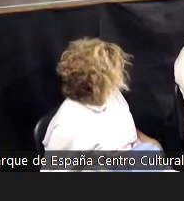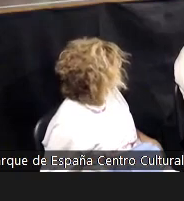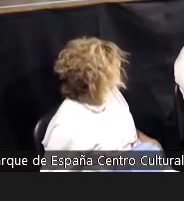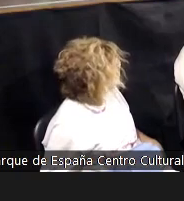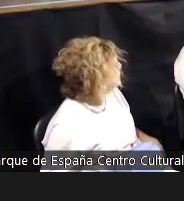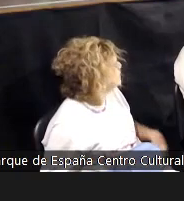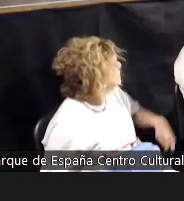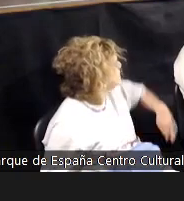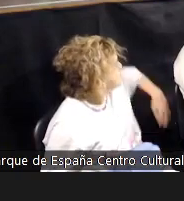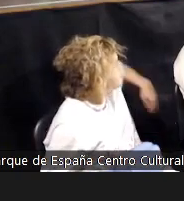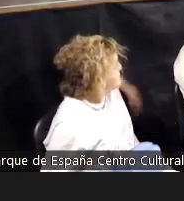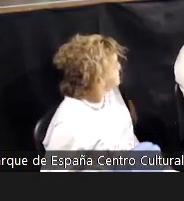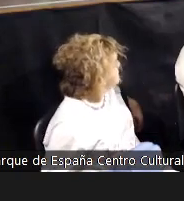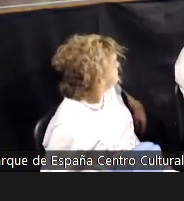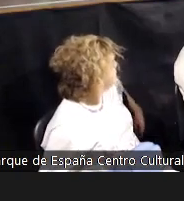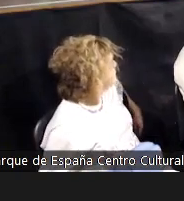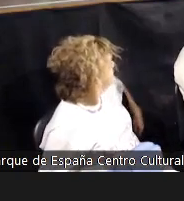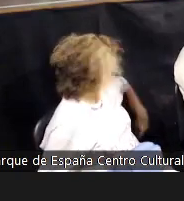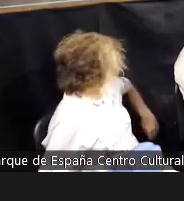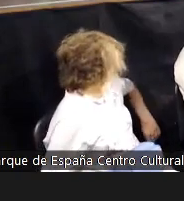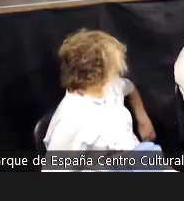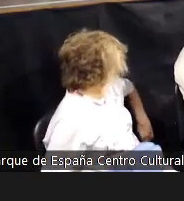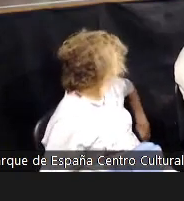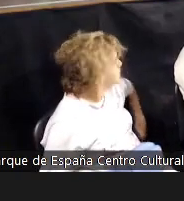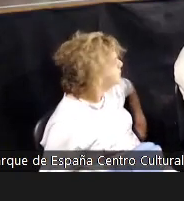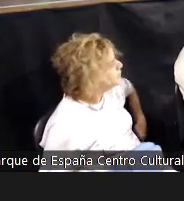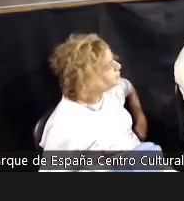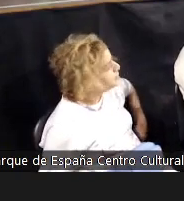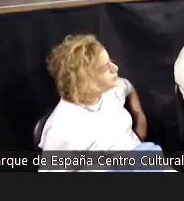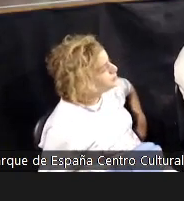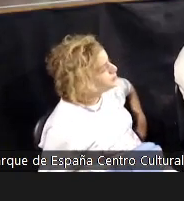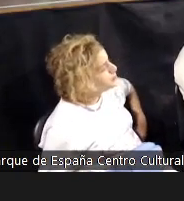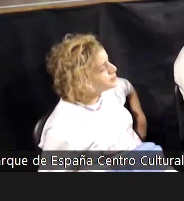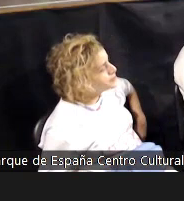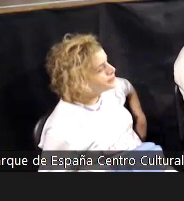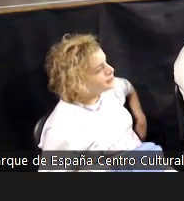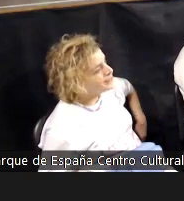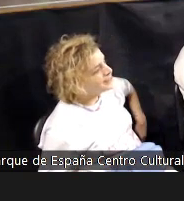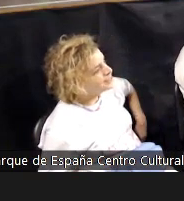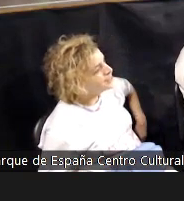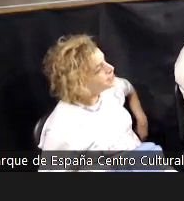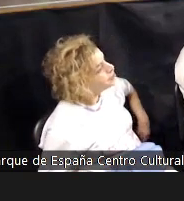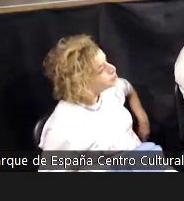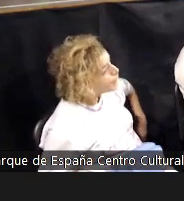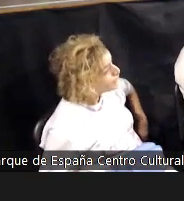permiso bueno Muchas gracias por estos nuevos aportes